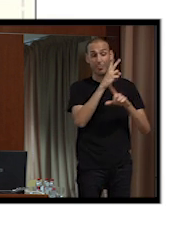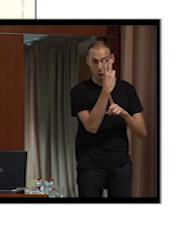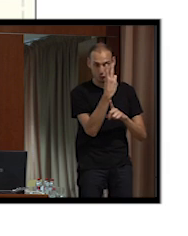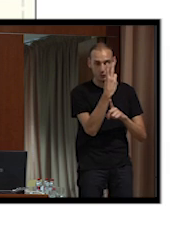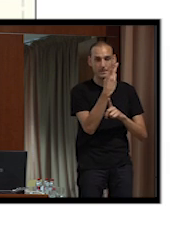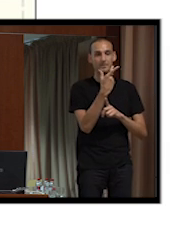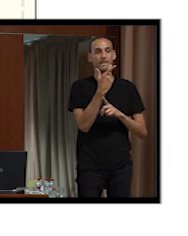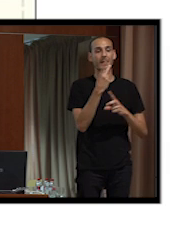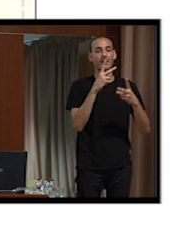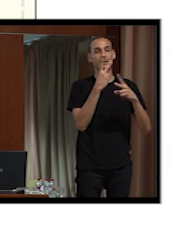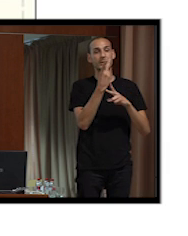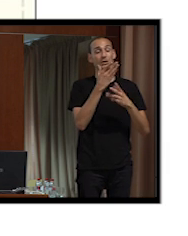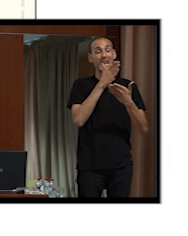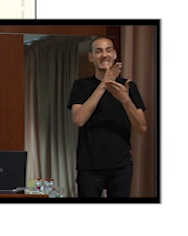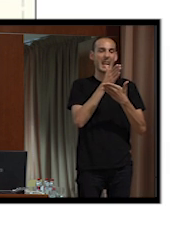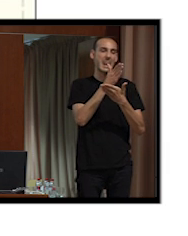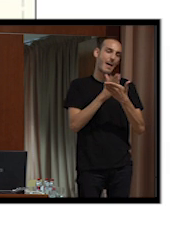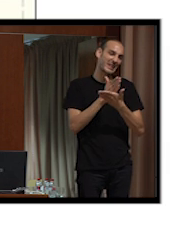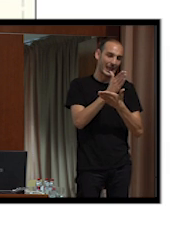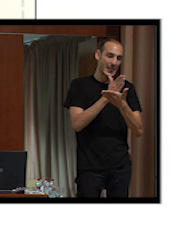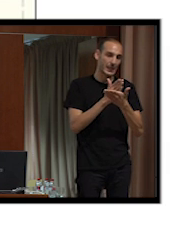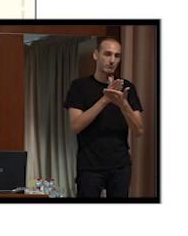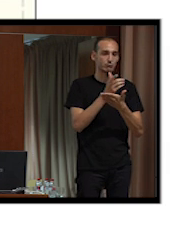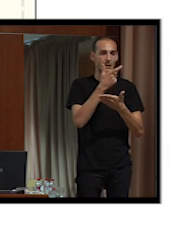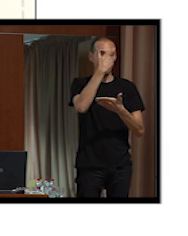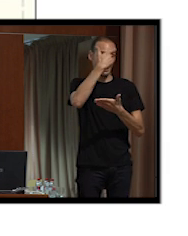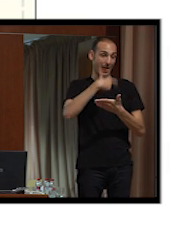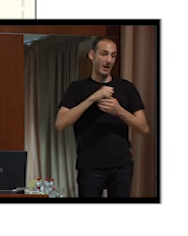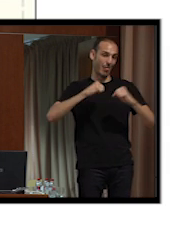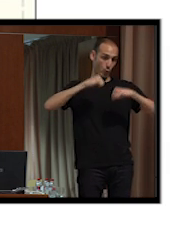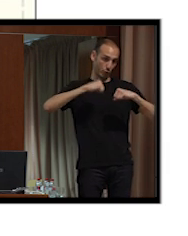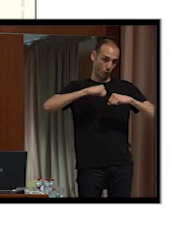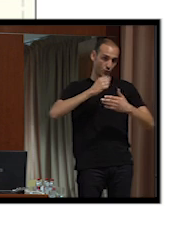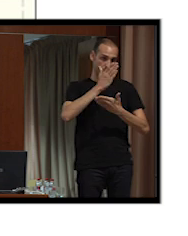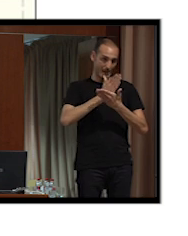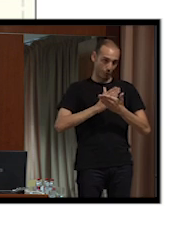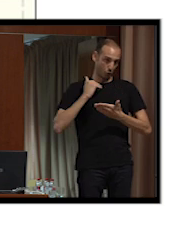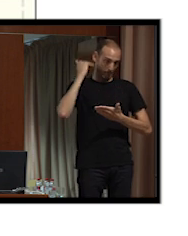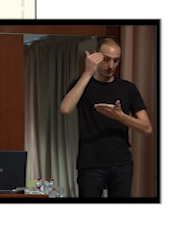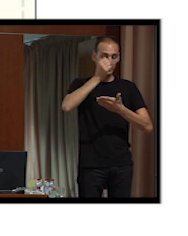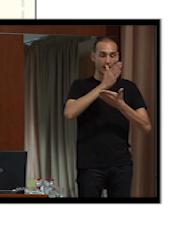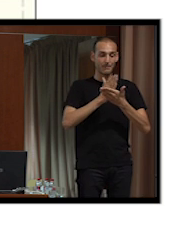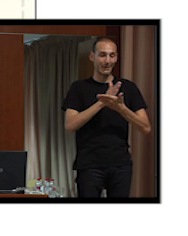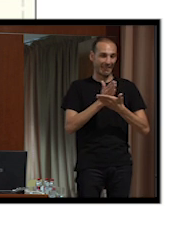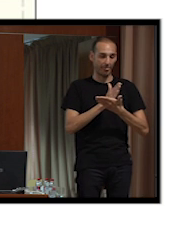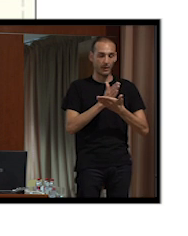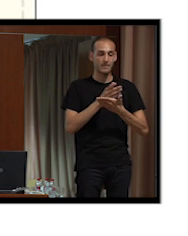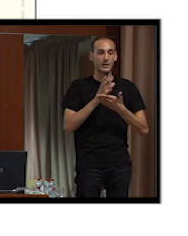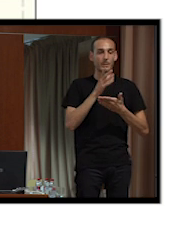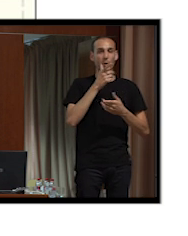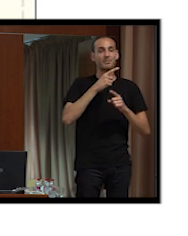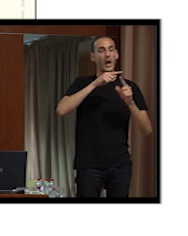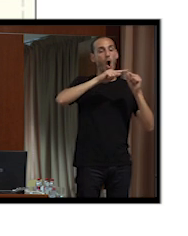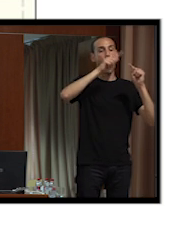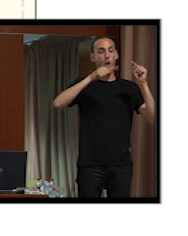sueño corresponde a la mitad en un adulto. Siempre que estoy dando datos es de un adulto sano. Y vemos la aparición en el electroencefalograma de unas ondas